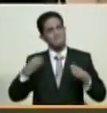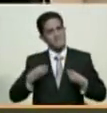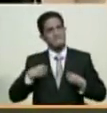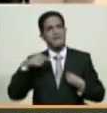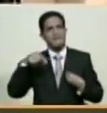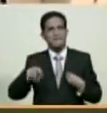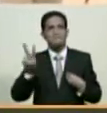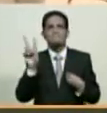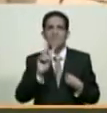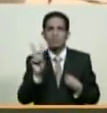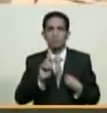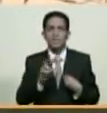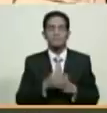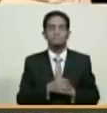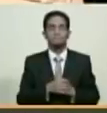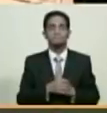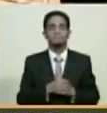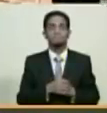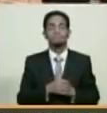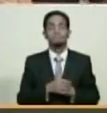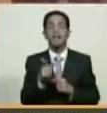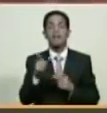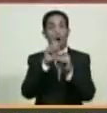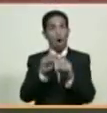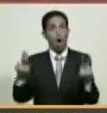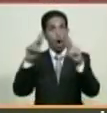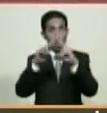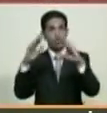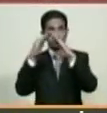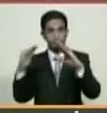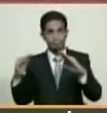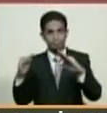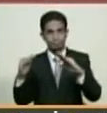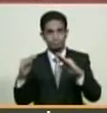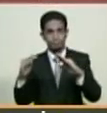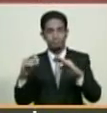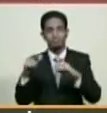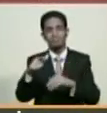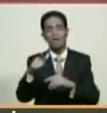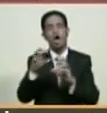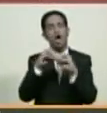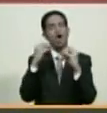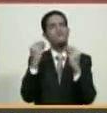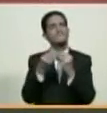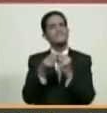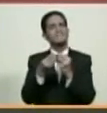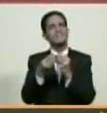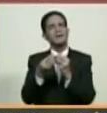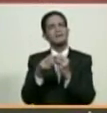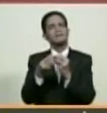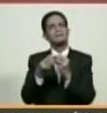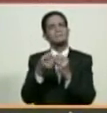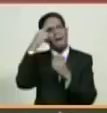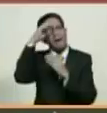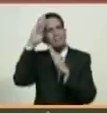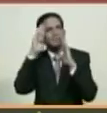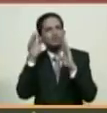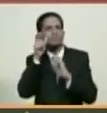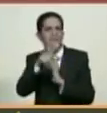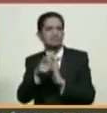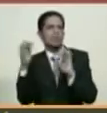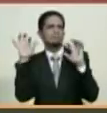Según ACNUR, en junio del 2018, es decir, la Oficina de Naciones Unidas para el Tratamiento de Migraciones y